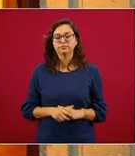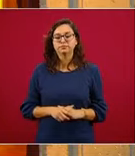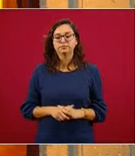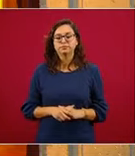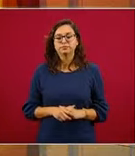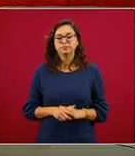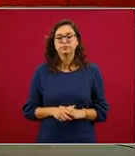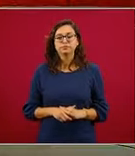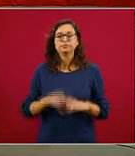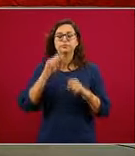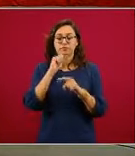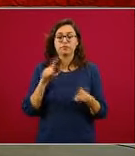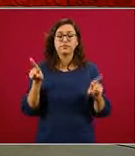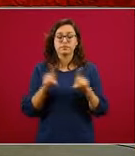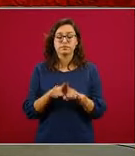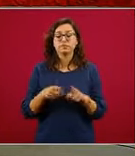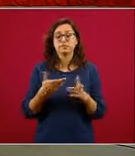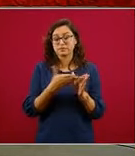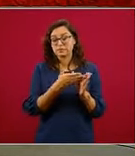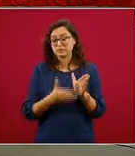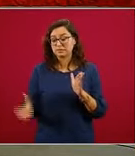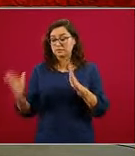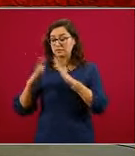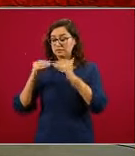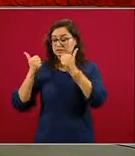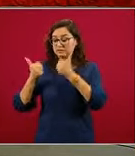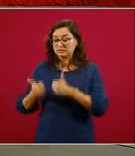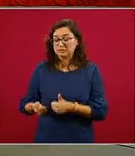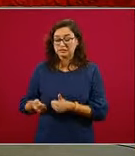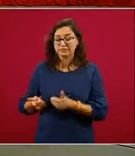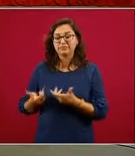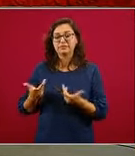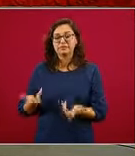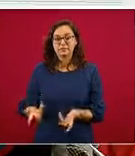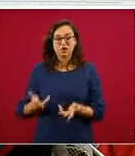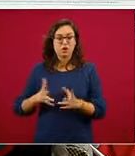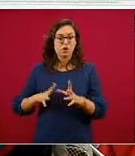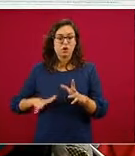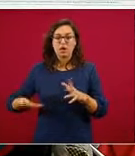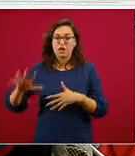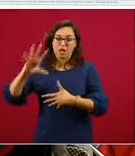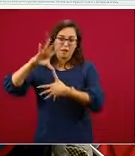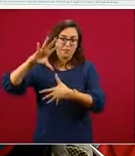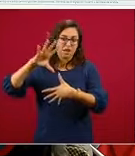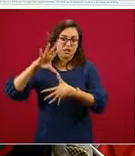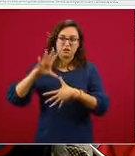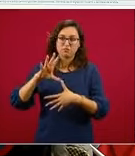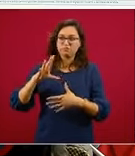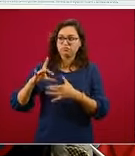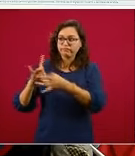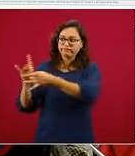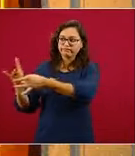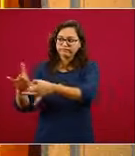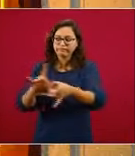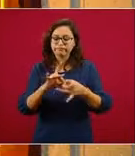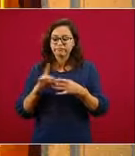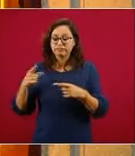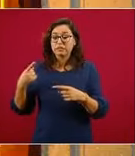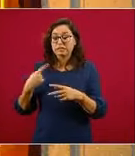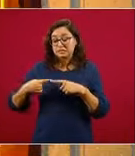También en este periodo de confinamiento hemos estrechado lazos con toda la región de las Américas, y a partir de este mes de